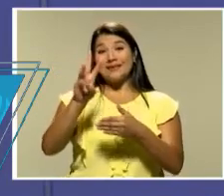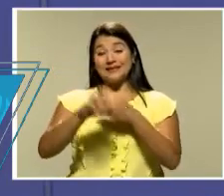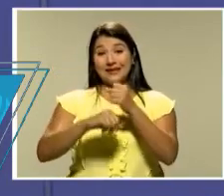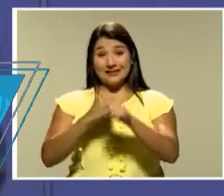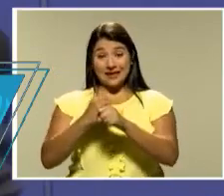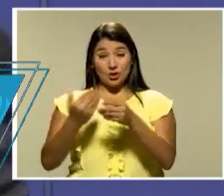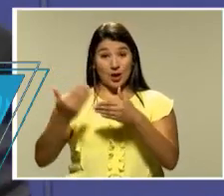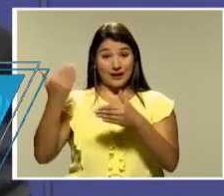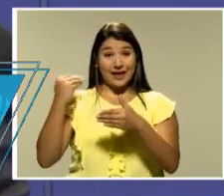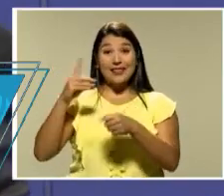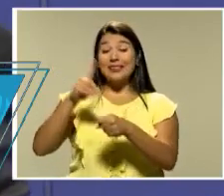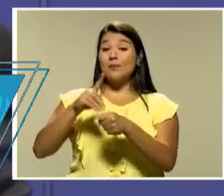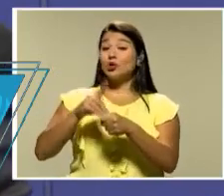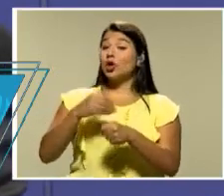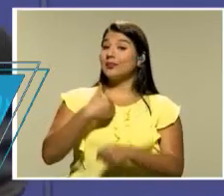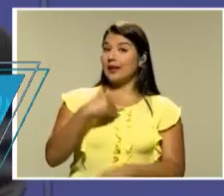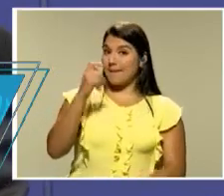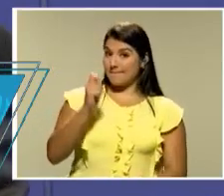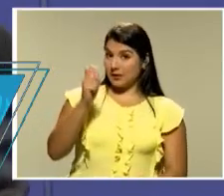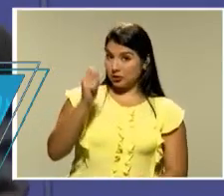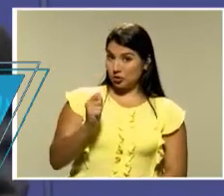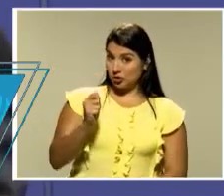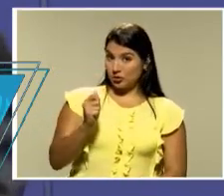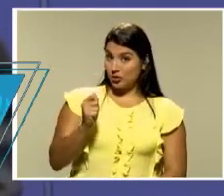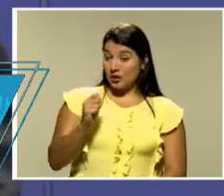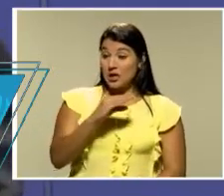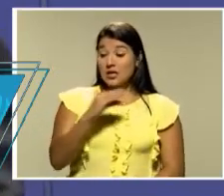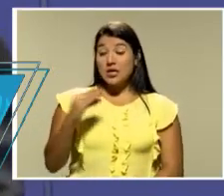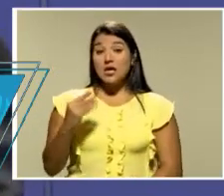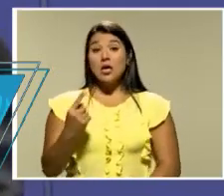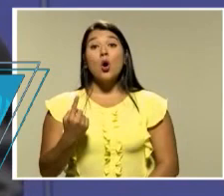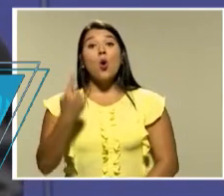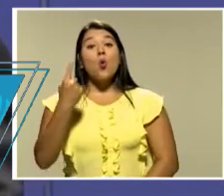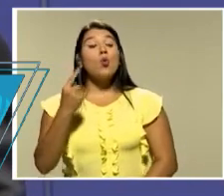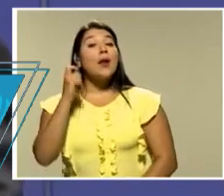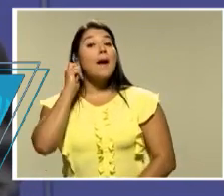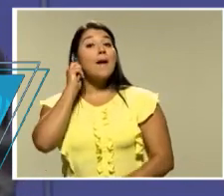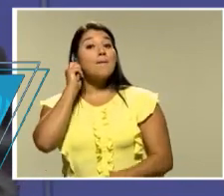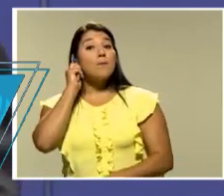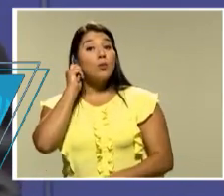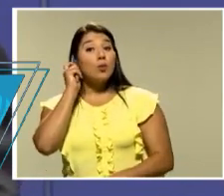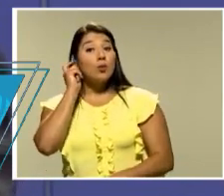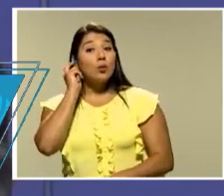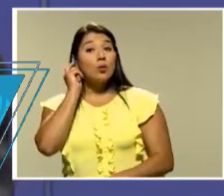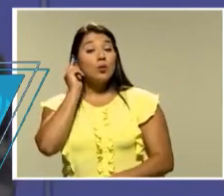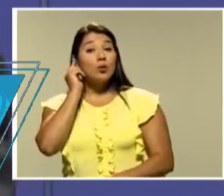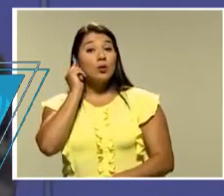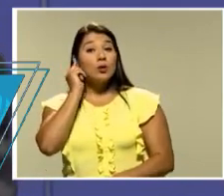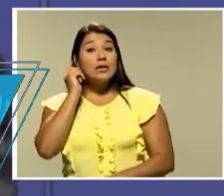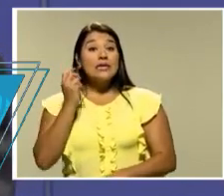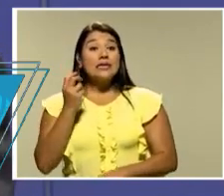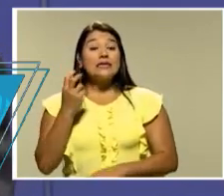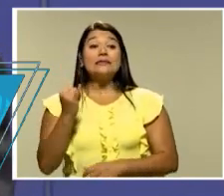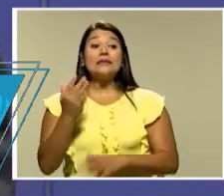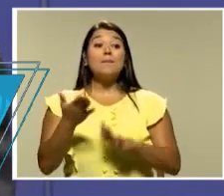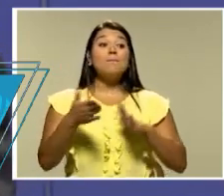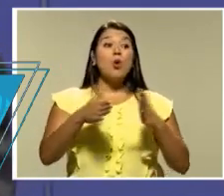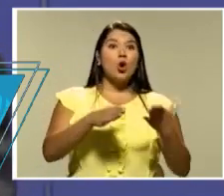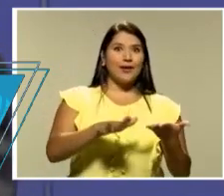los diputados tenían pensión y a una viuda que quería trabajar le quitábamos la pensión del marido